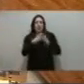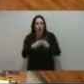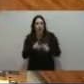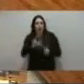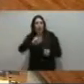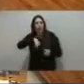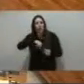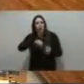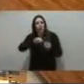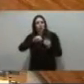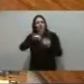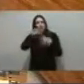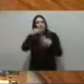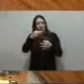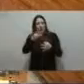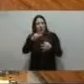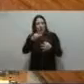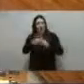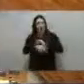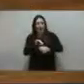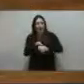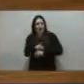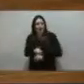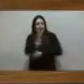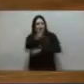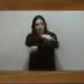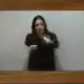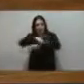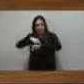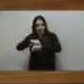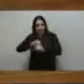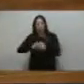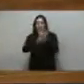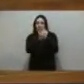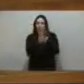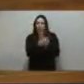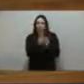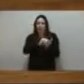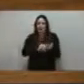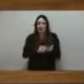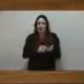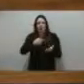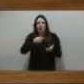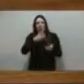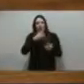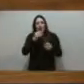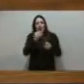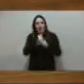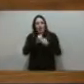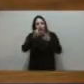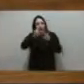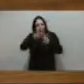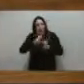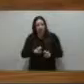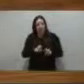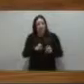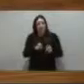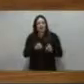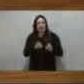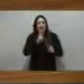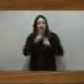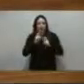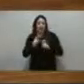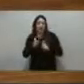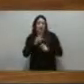en el documento de la estrategia portuario-litoral. Estamos ahora trabajando en el análisis de las alegaciones e informes presentados,